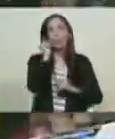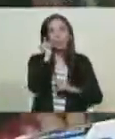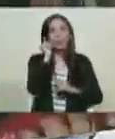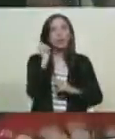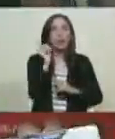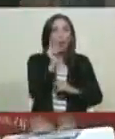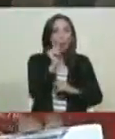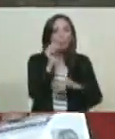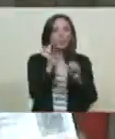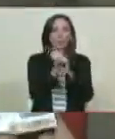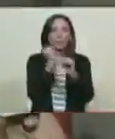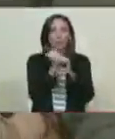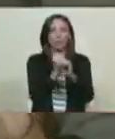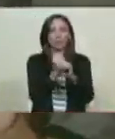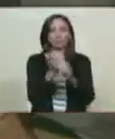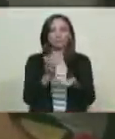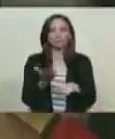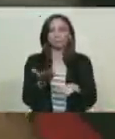hombres transportistas.